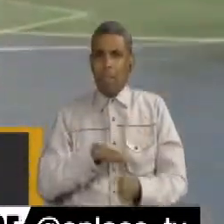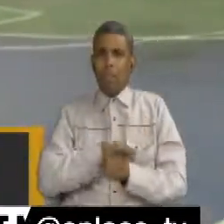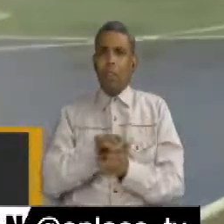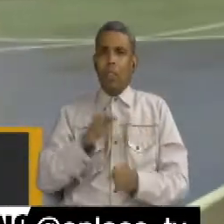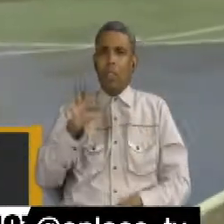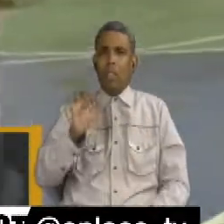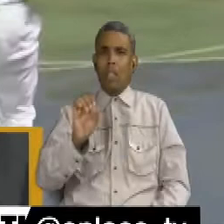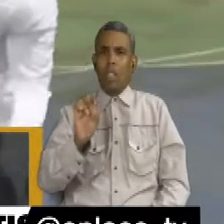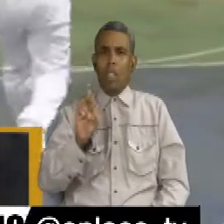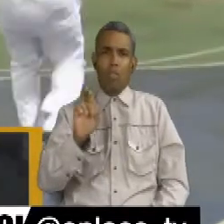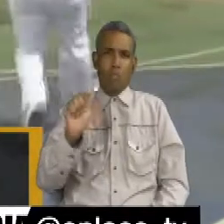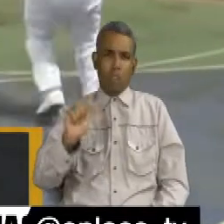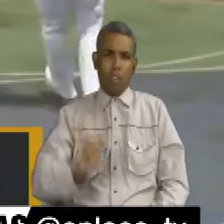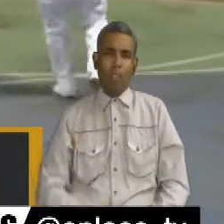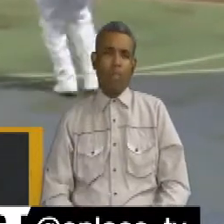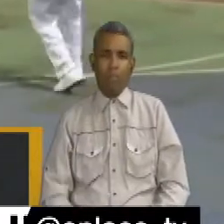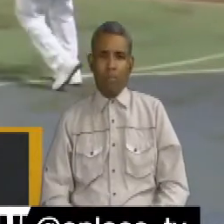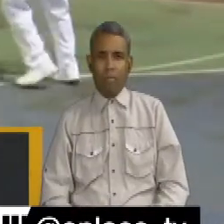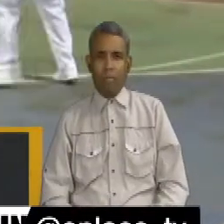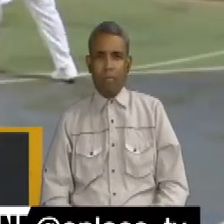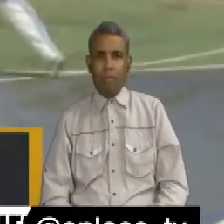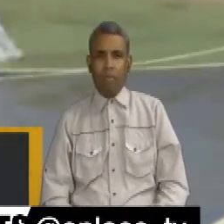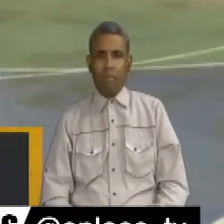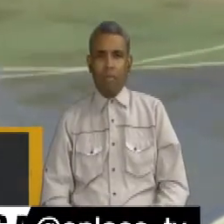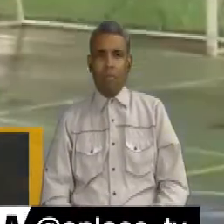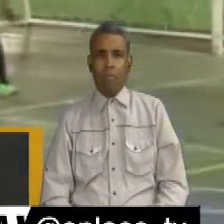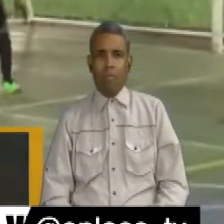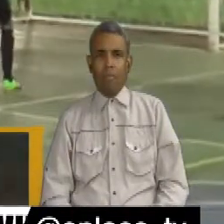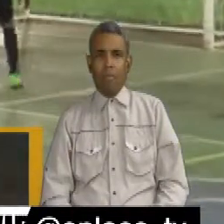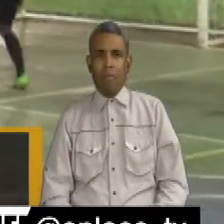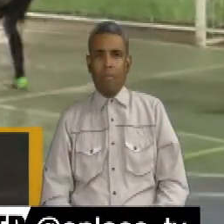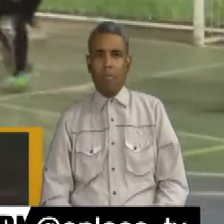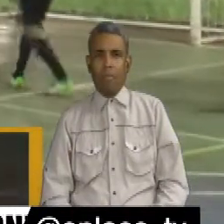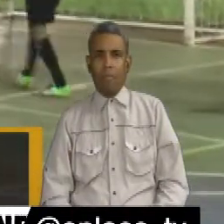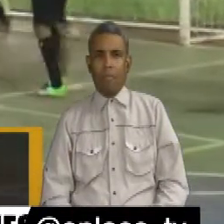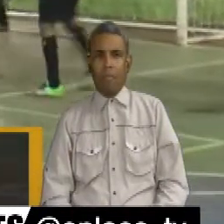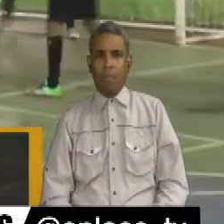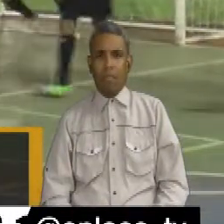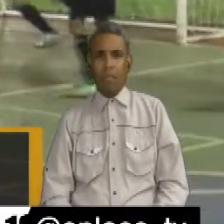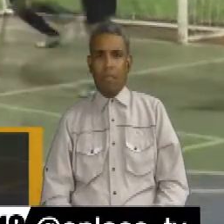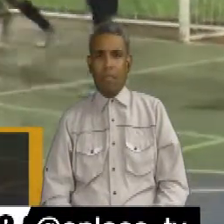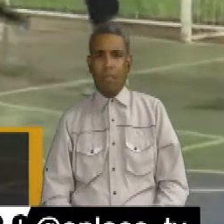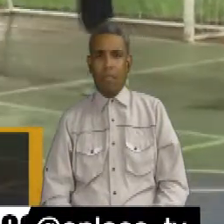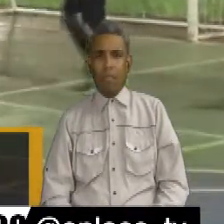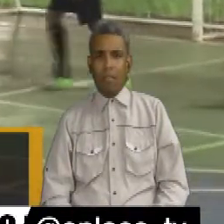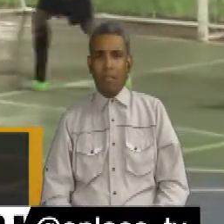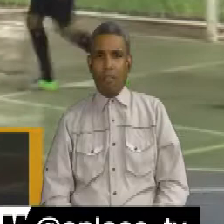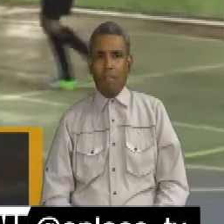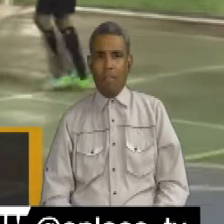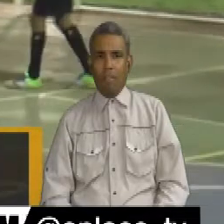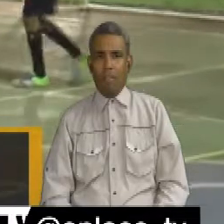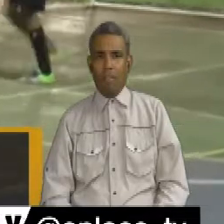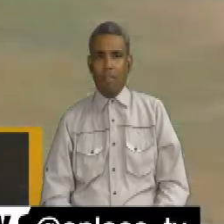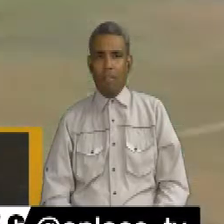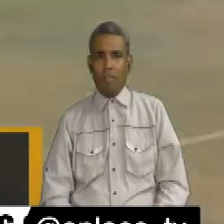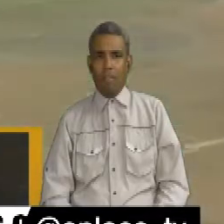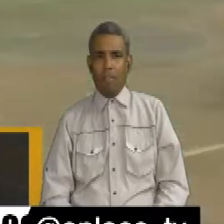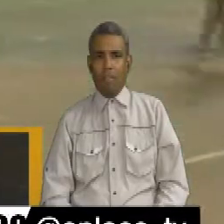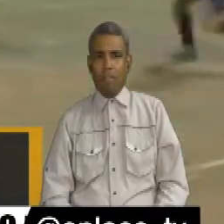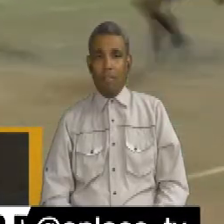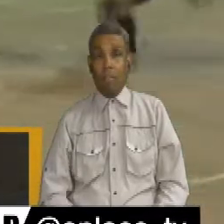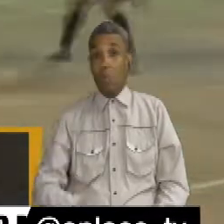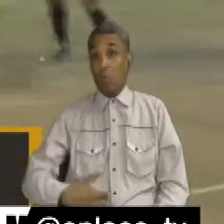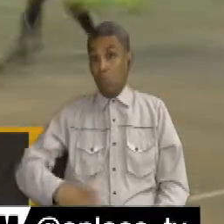ganadores del próximo jueves. Bueno, tenemos un excelente plato